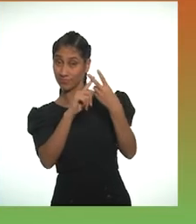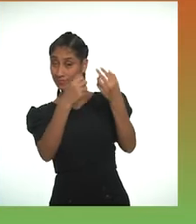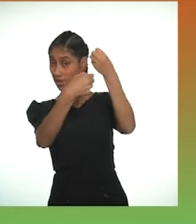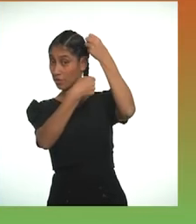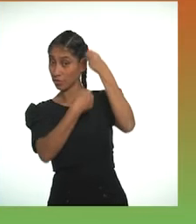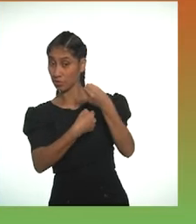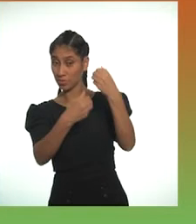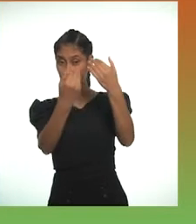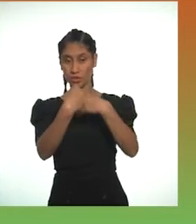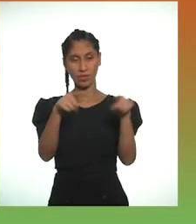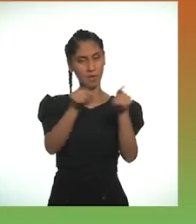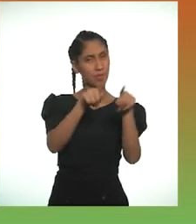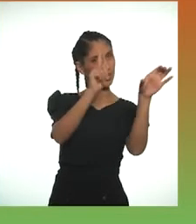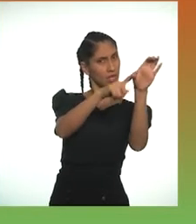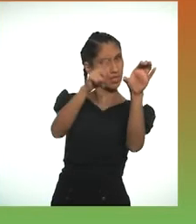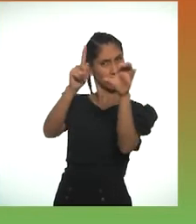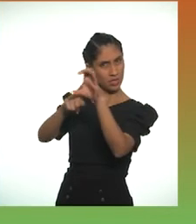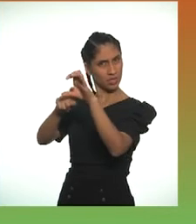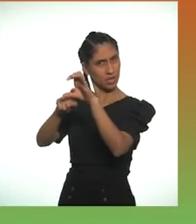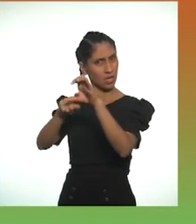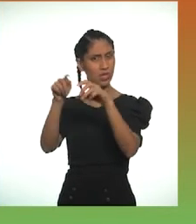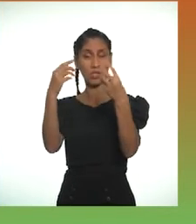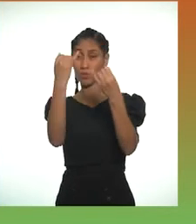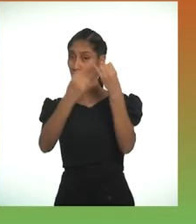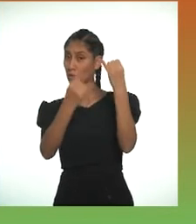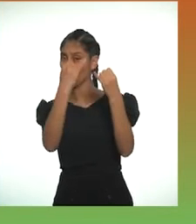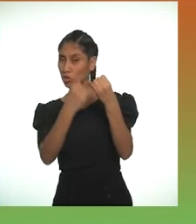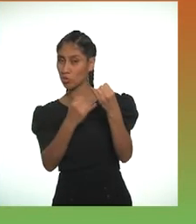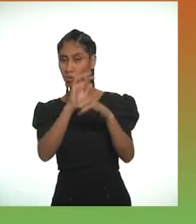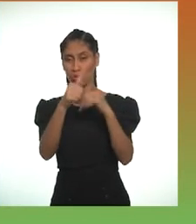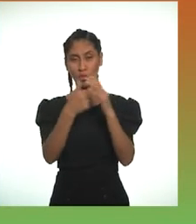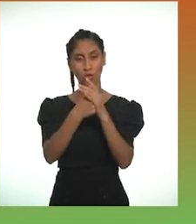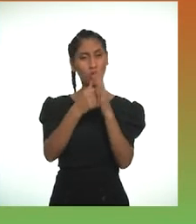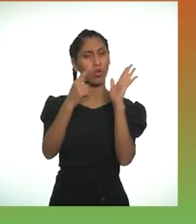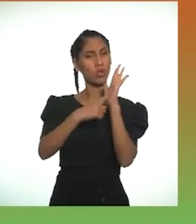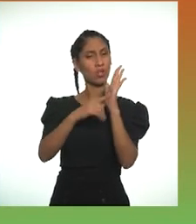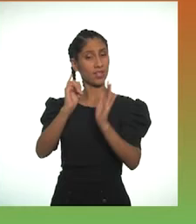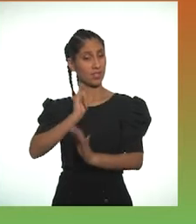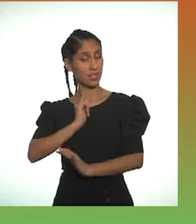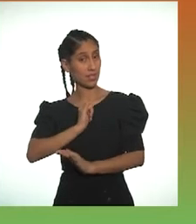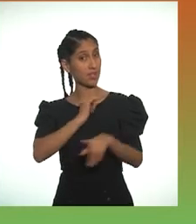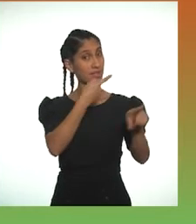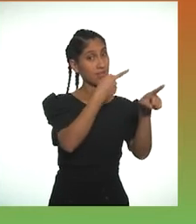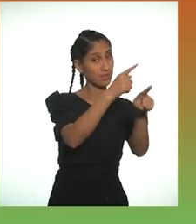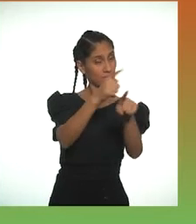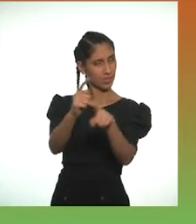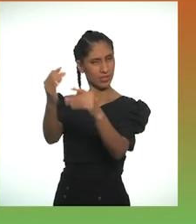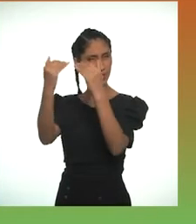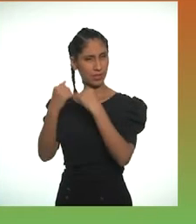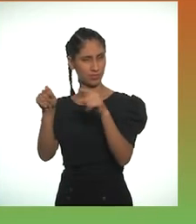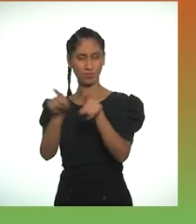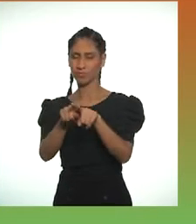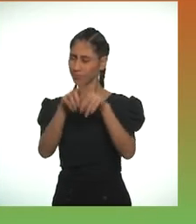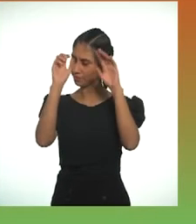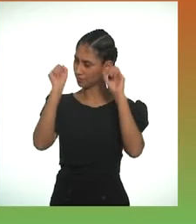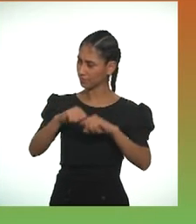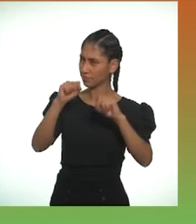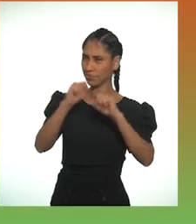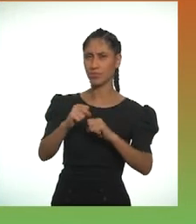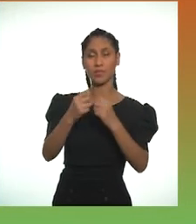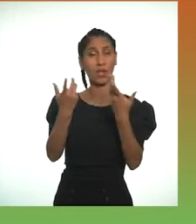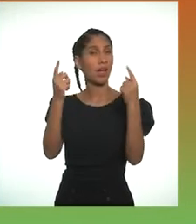sostenibilidad, de integración y competitividad y por último el eje de identidad y diversidad. Así